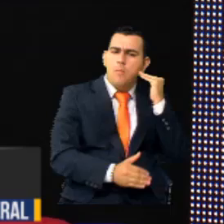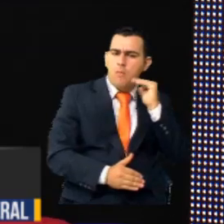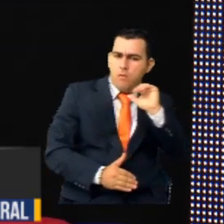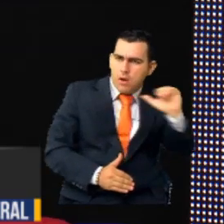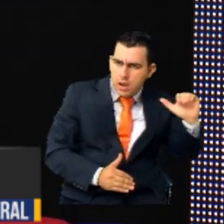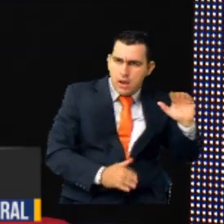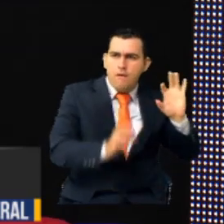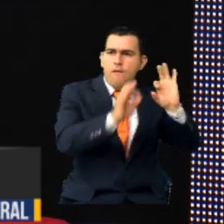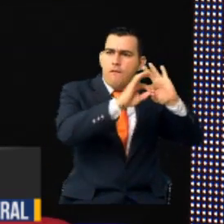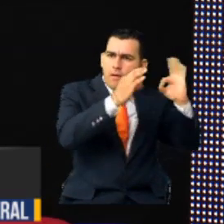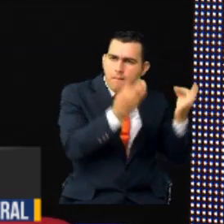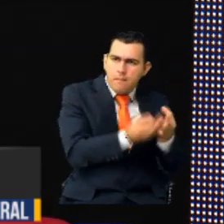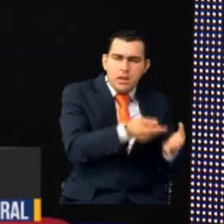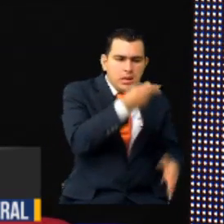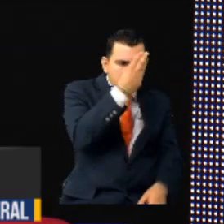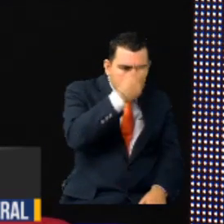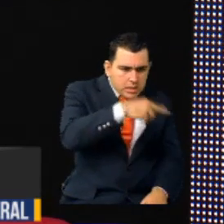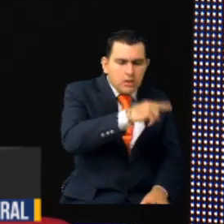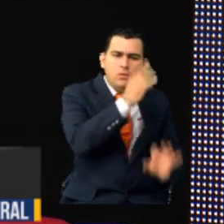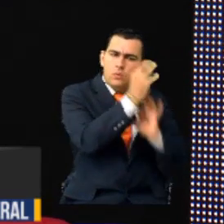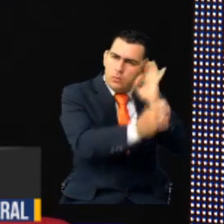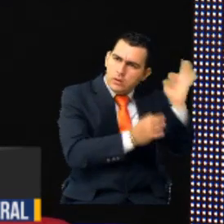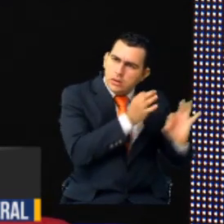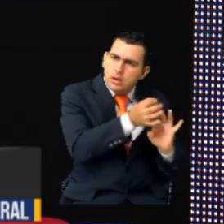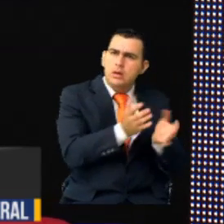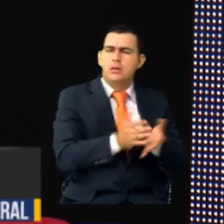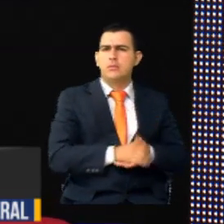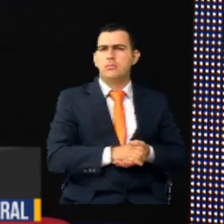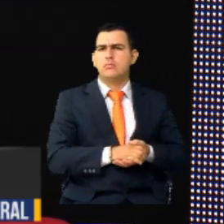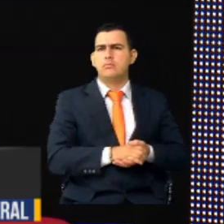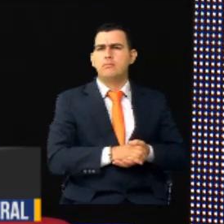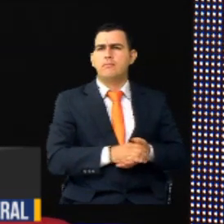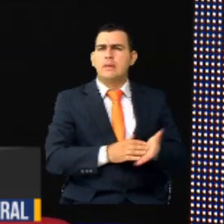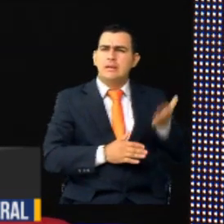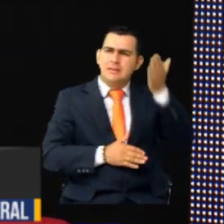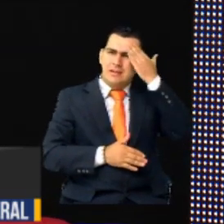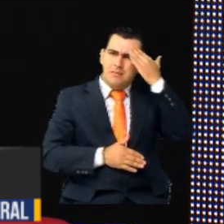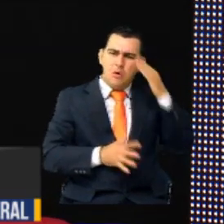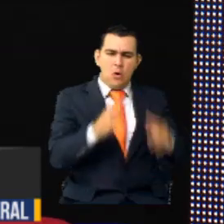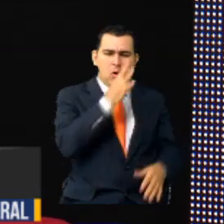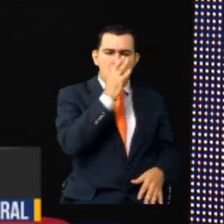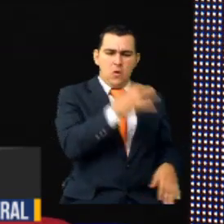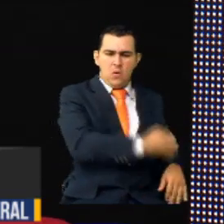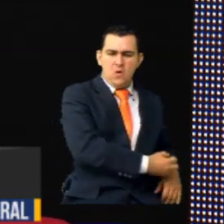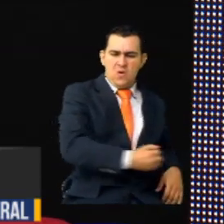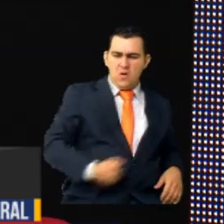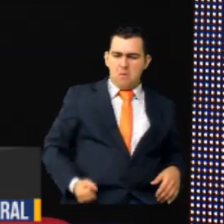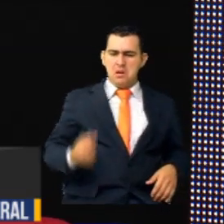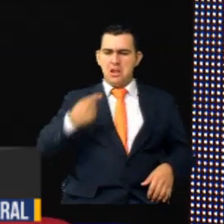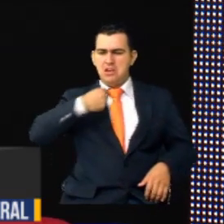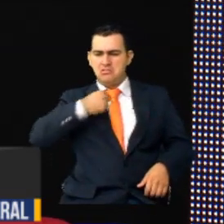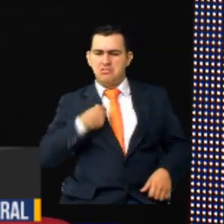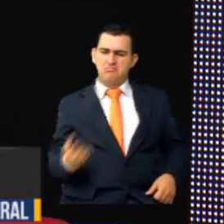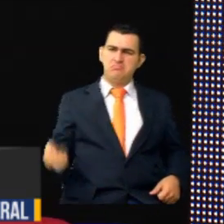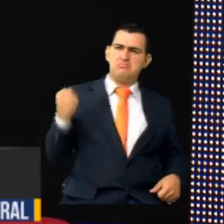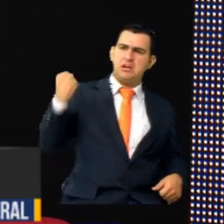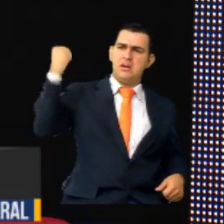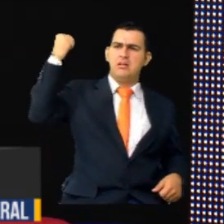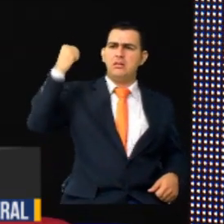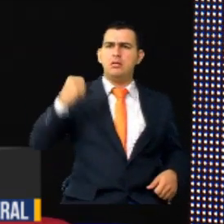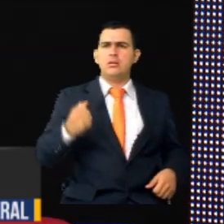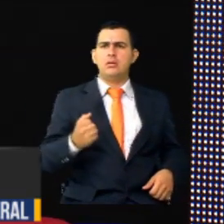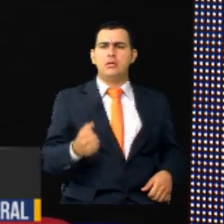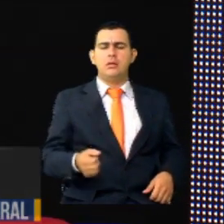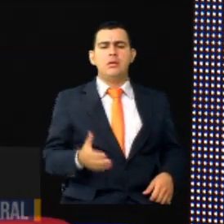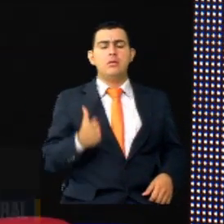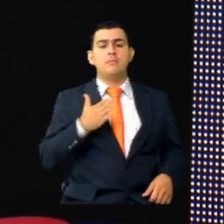a los hijos. Sabemos que somos bastante machistas los hombres santandereanos y no queremos que ante la primer